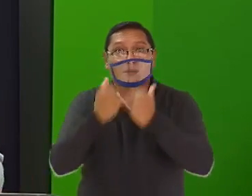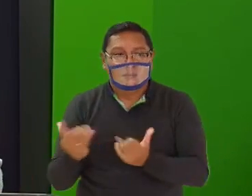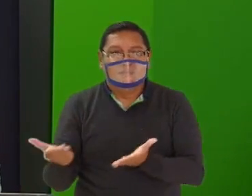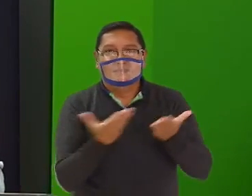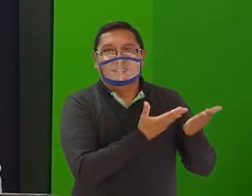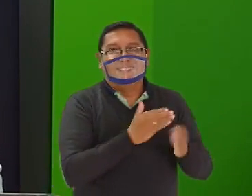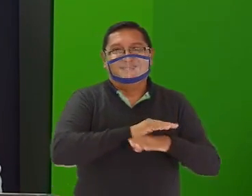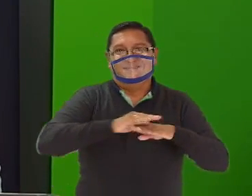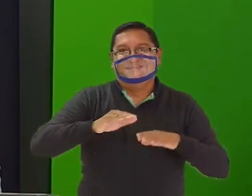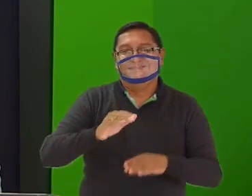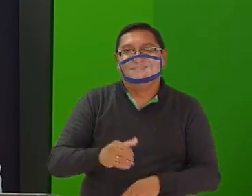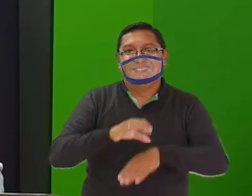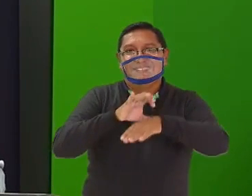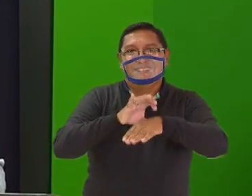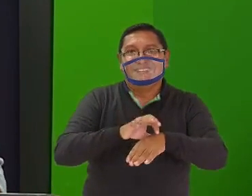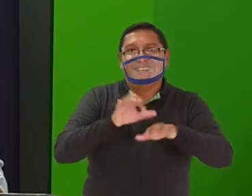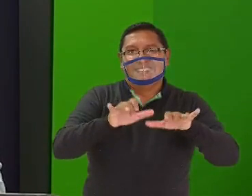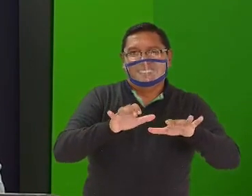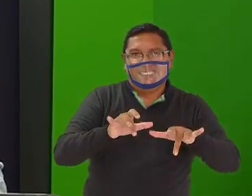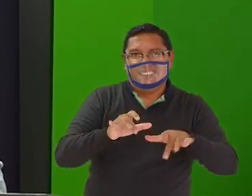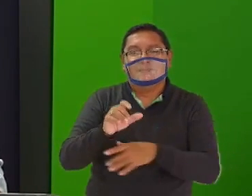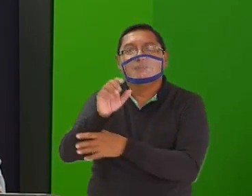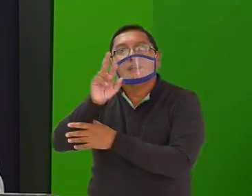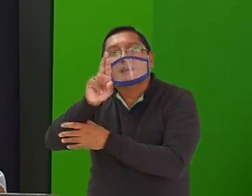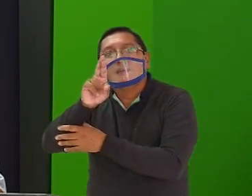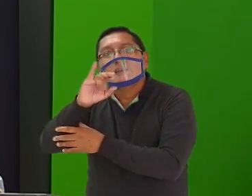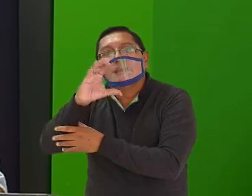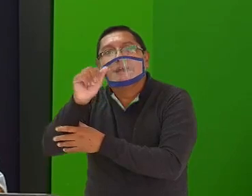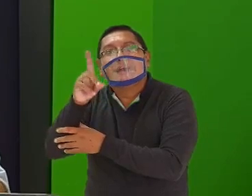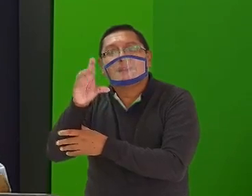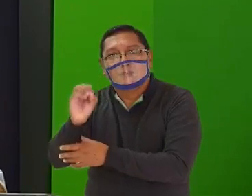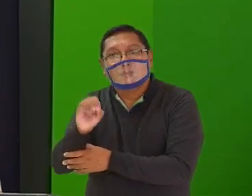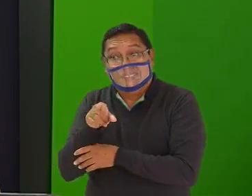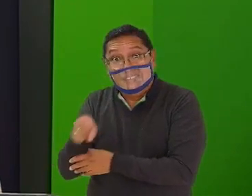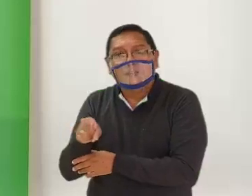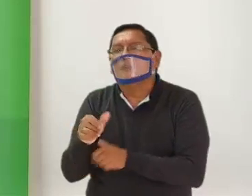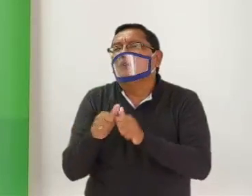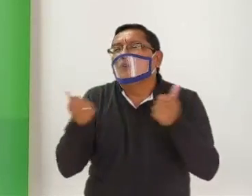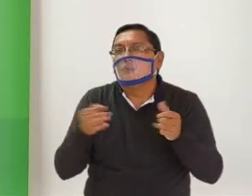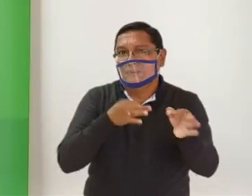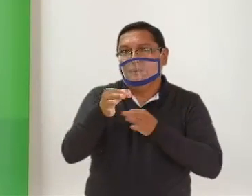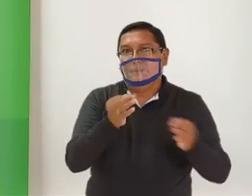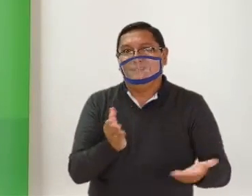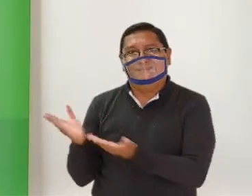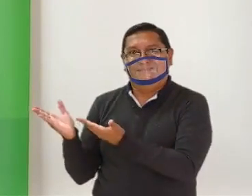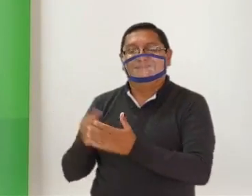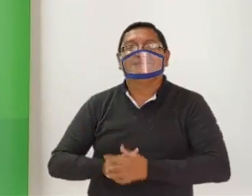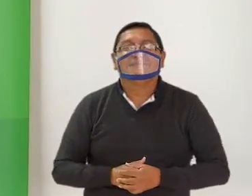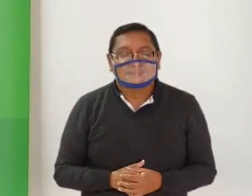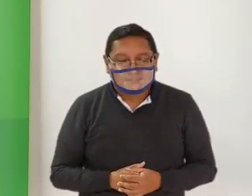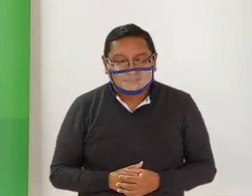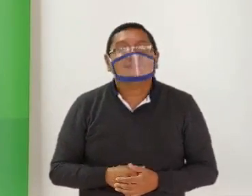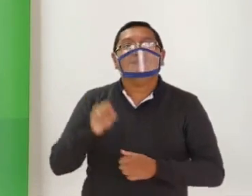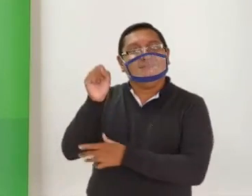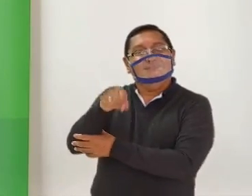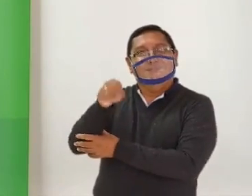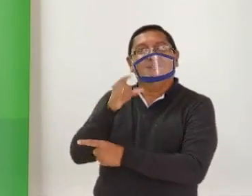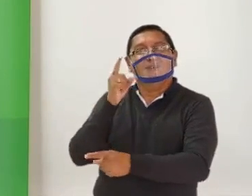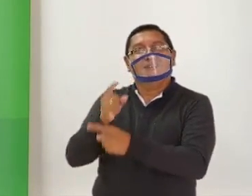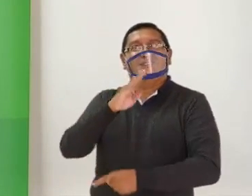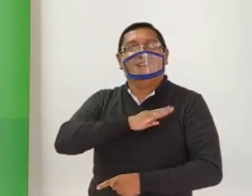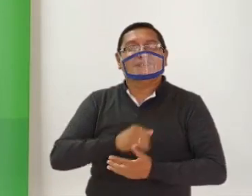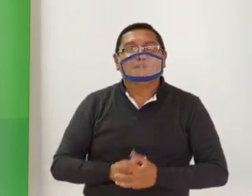Desarrollo Económico, Ricardo Plata, para que precise cómo será esa reapertura. Así es, alcalde. Y